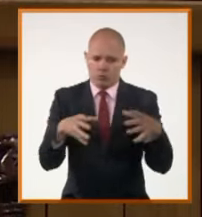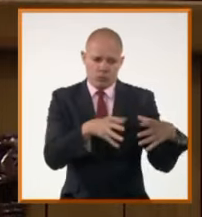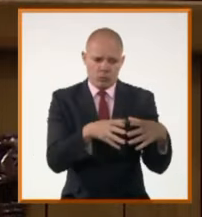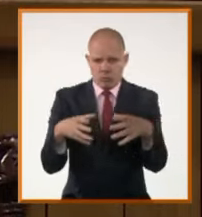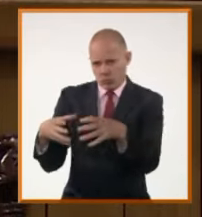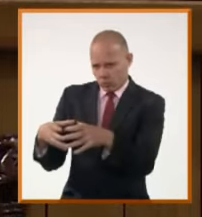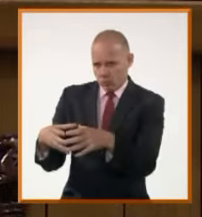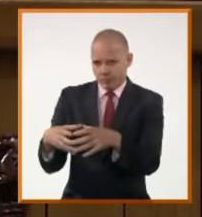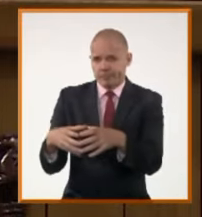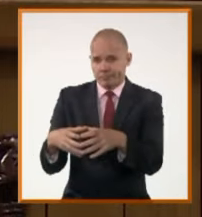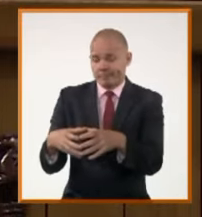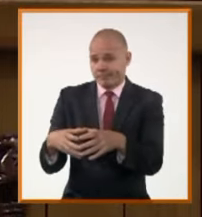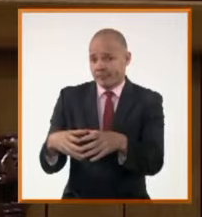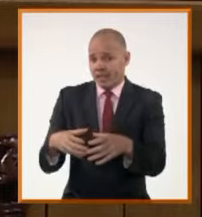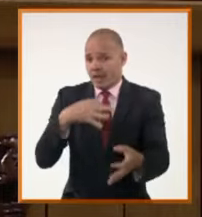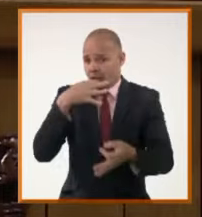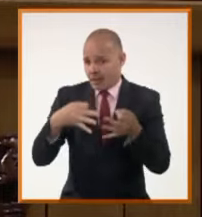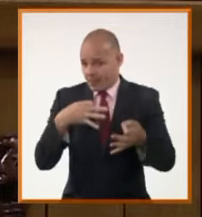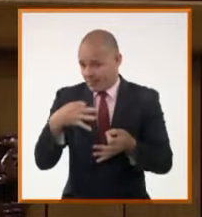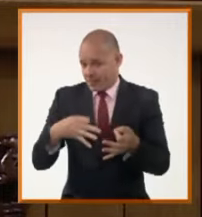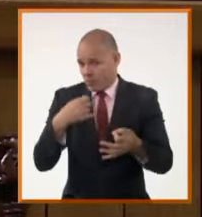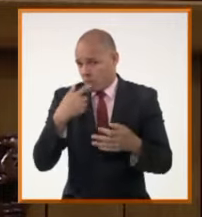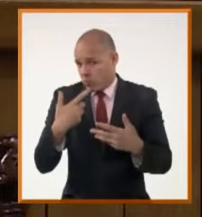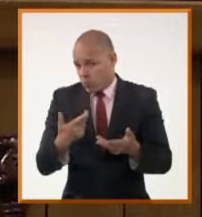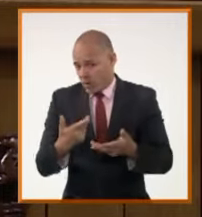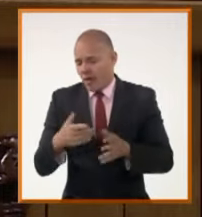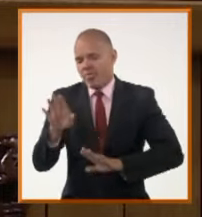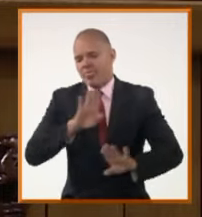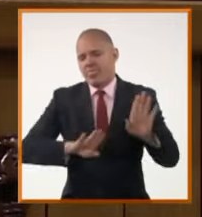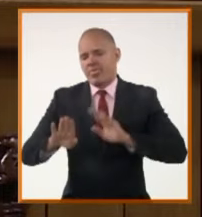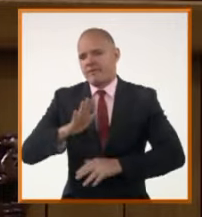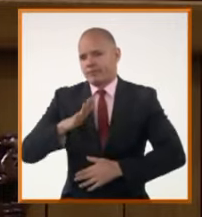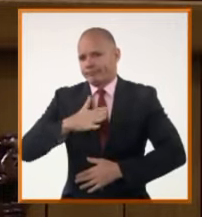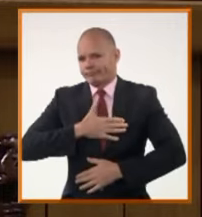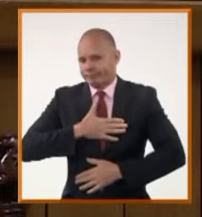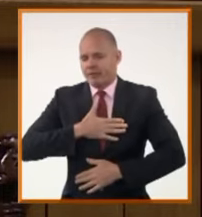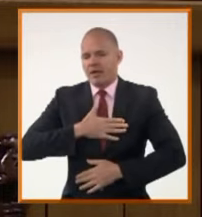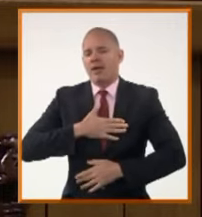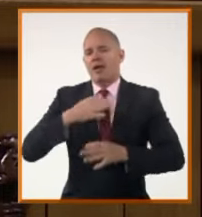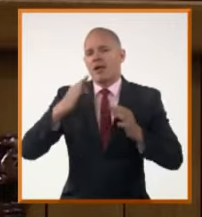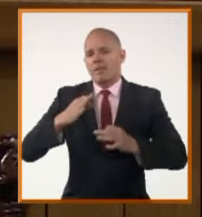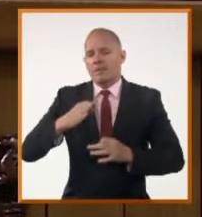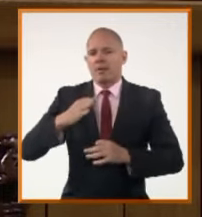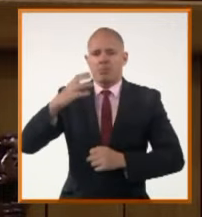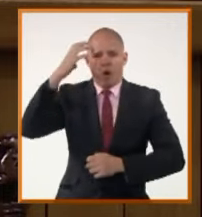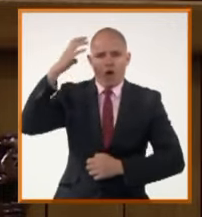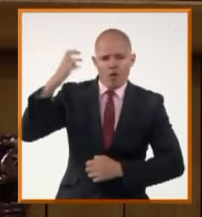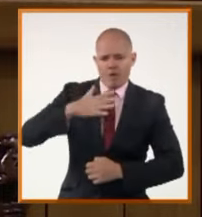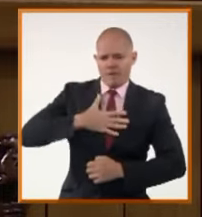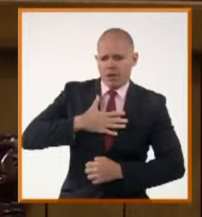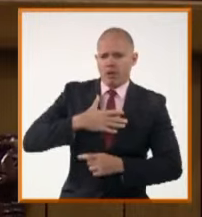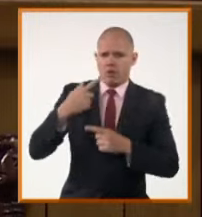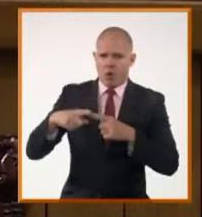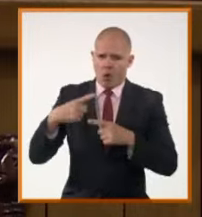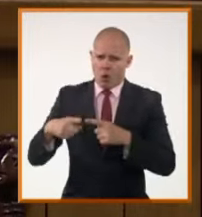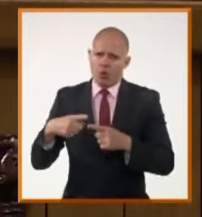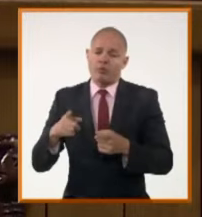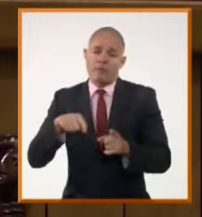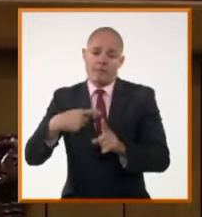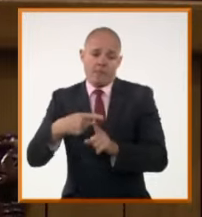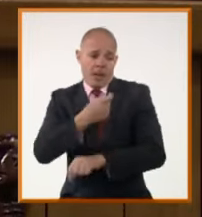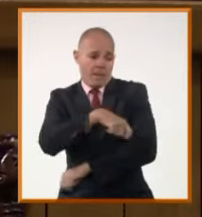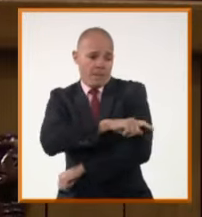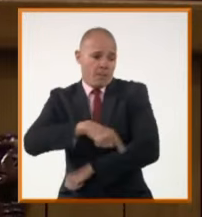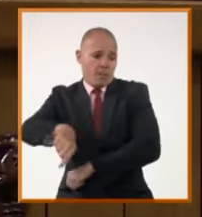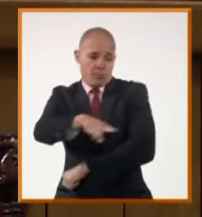económicos, donde no se pongan en riesgo los intereses del Estado, los intereses del pueblo, y para ello, bueno, habrá